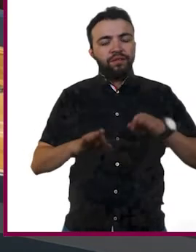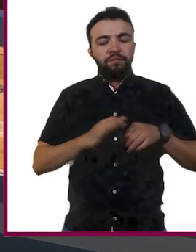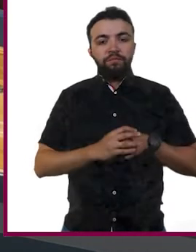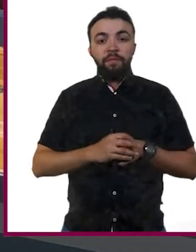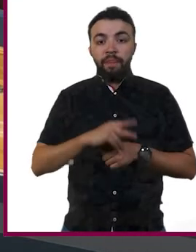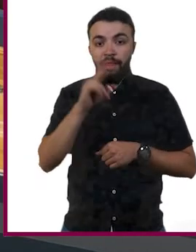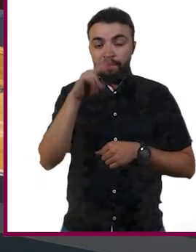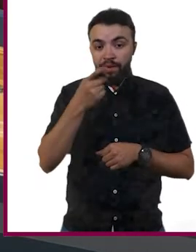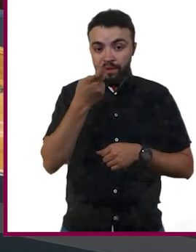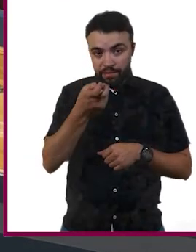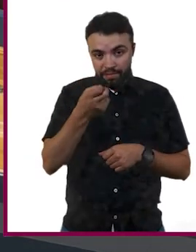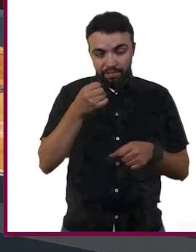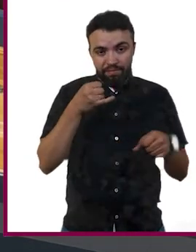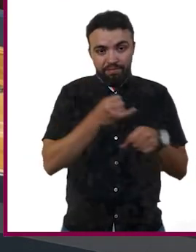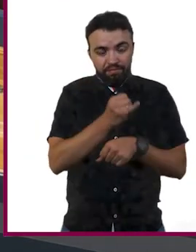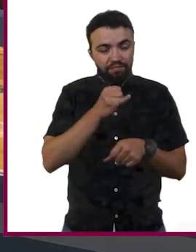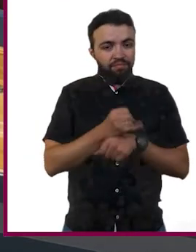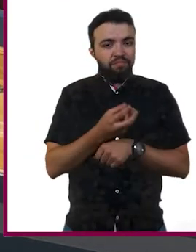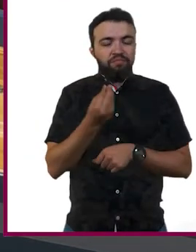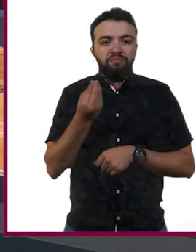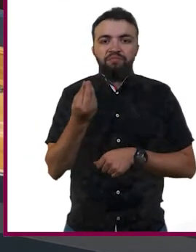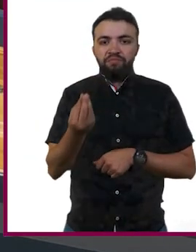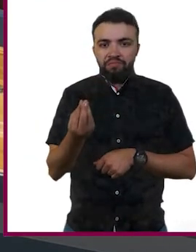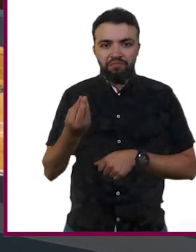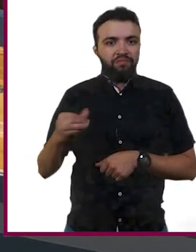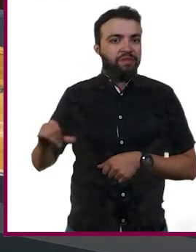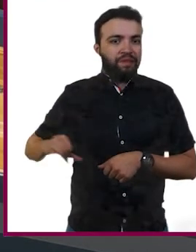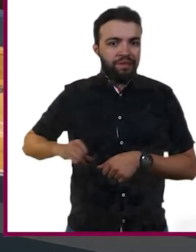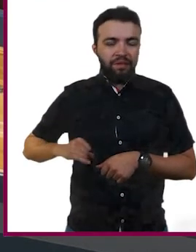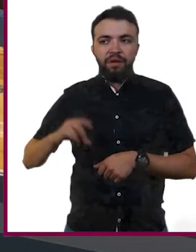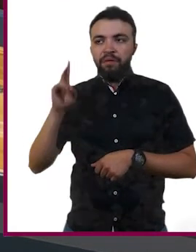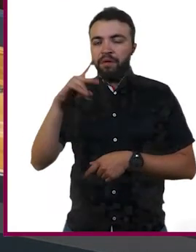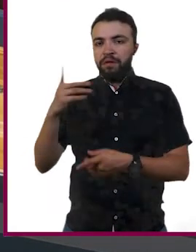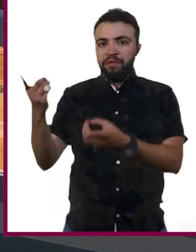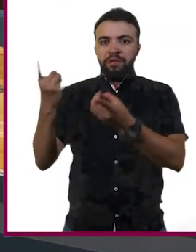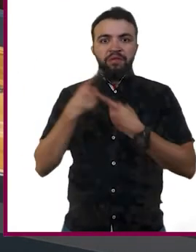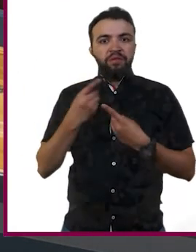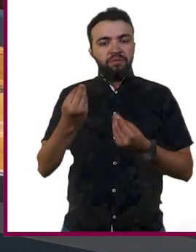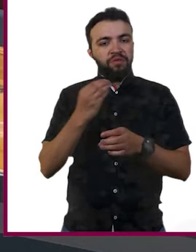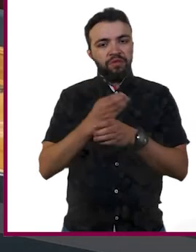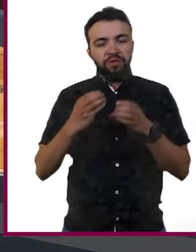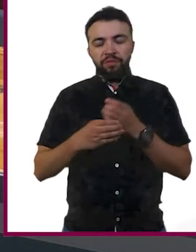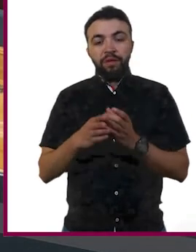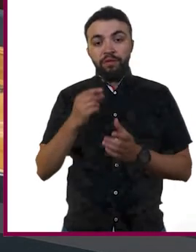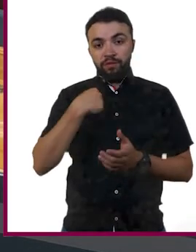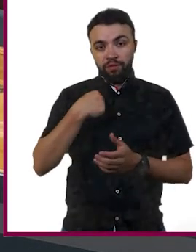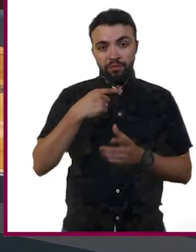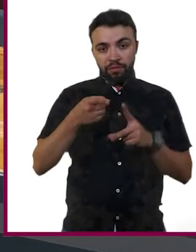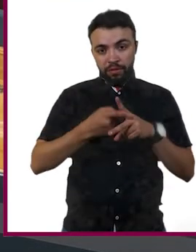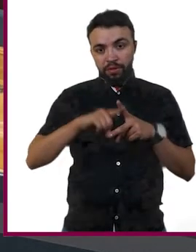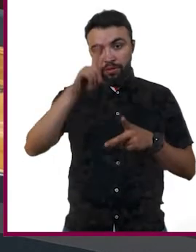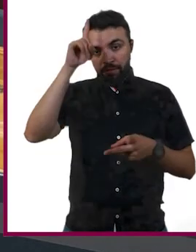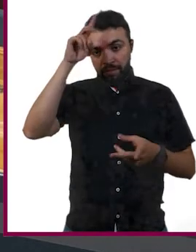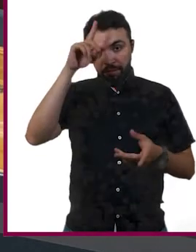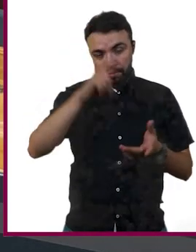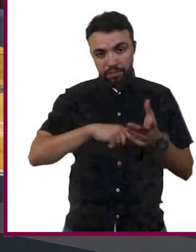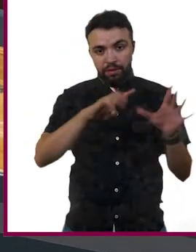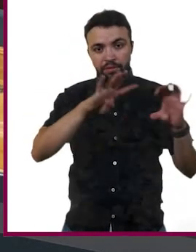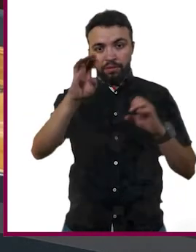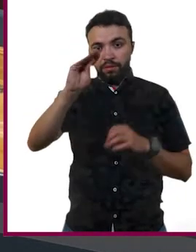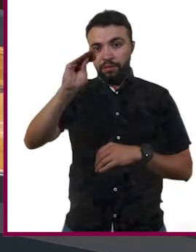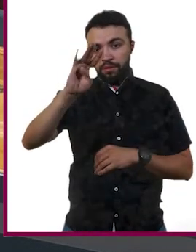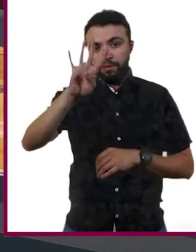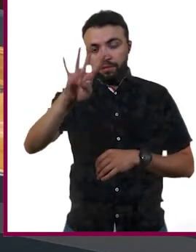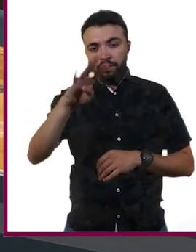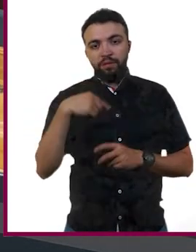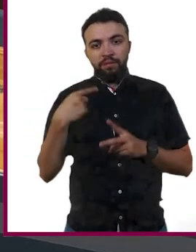oficio interesante que me ha dado muchas satisfacciones y que desde el 1994 que me dedico a